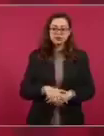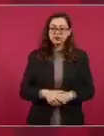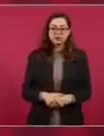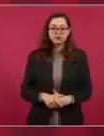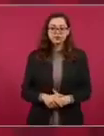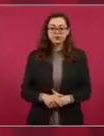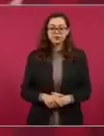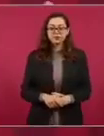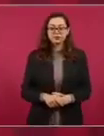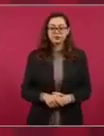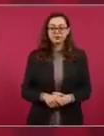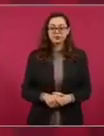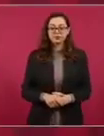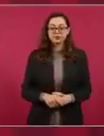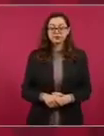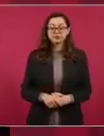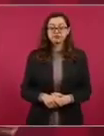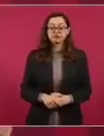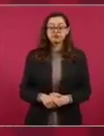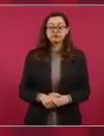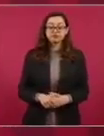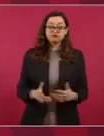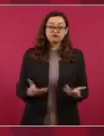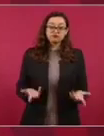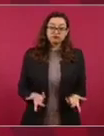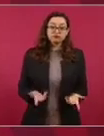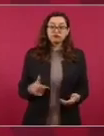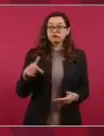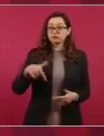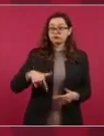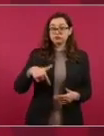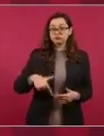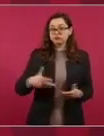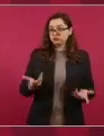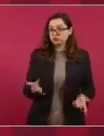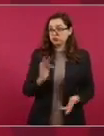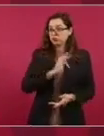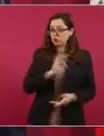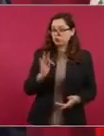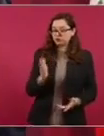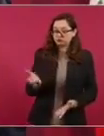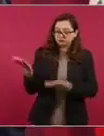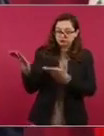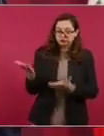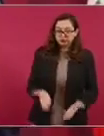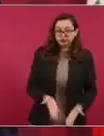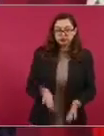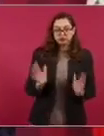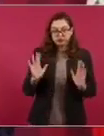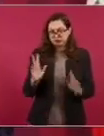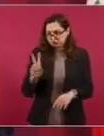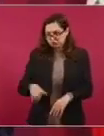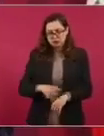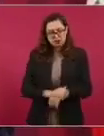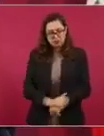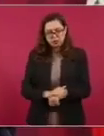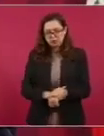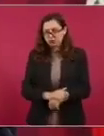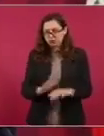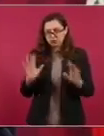Pero pues esta es la casa de los dos, somos muy buenos amigos.